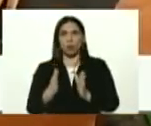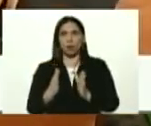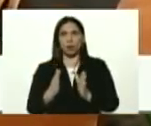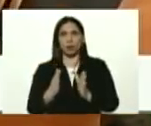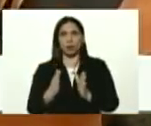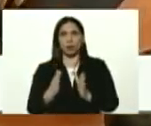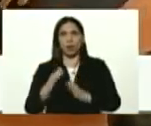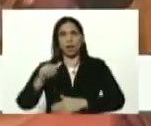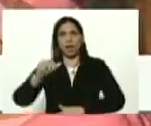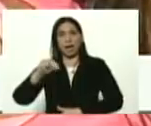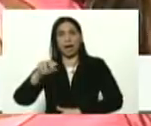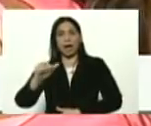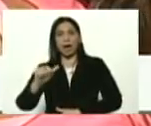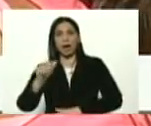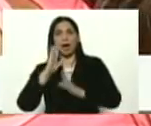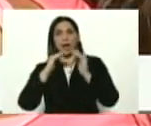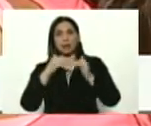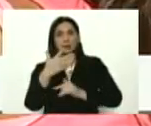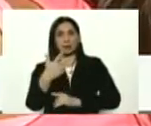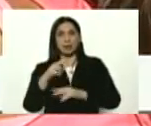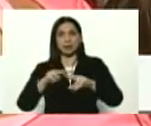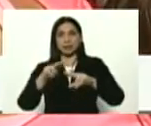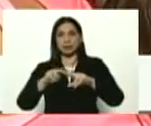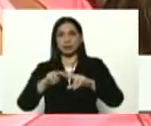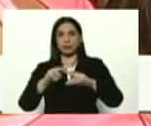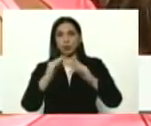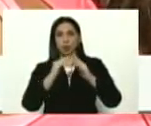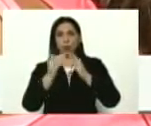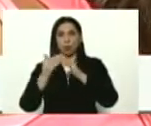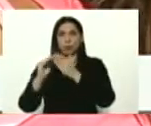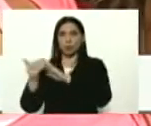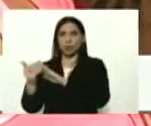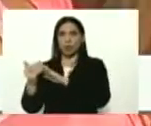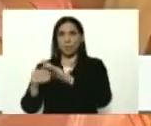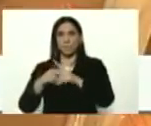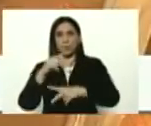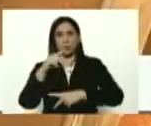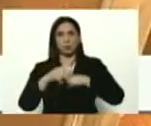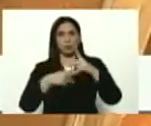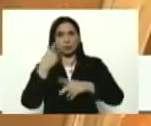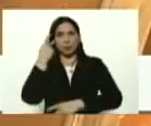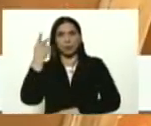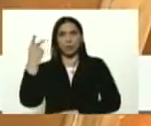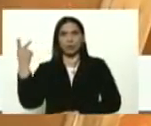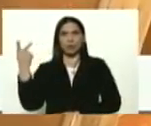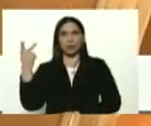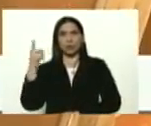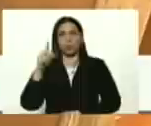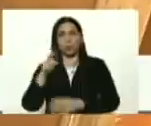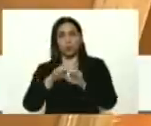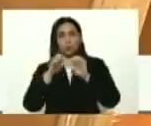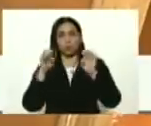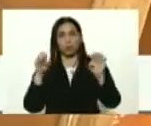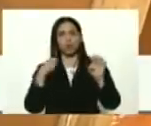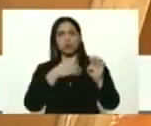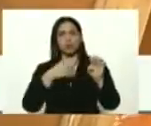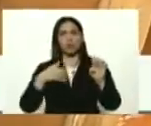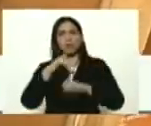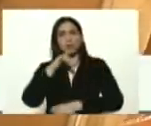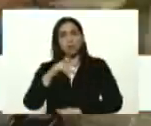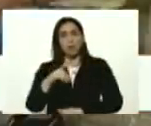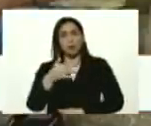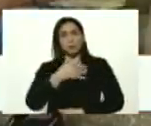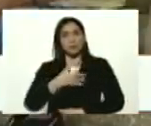está atendiendo a 3 niños de la comunidad en su proceso pedagógico y educativo. Yo quiero informarle,